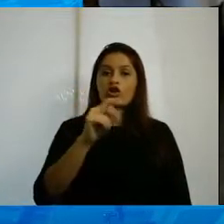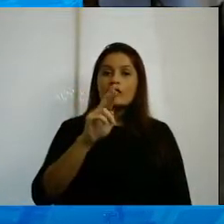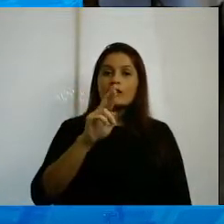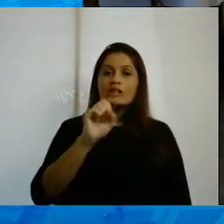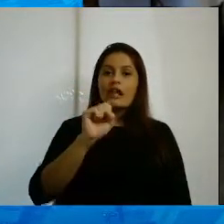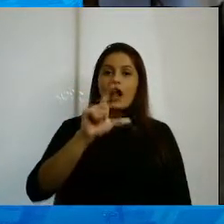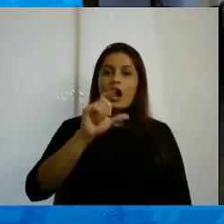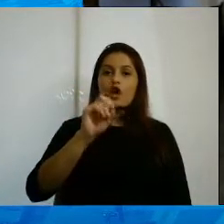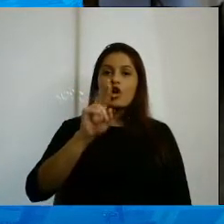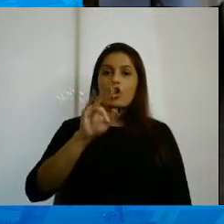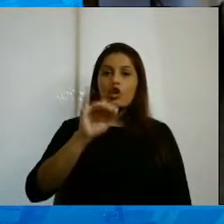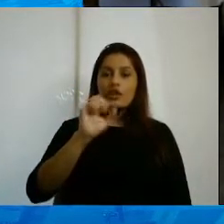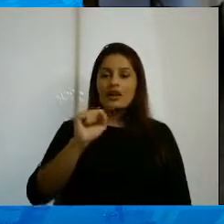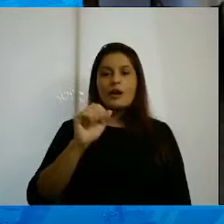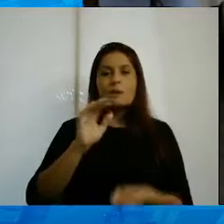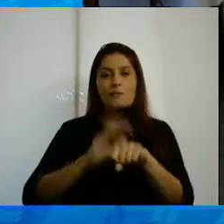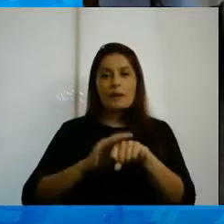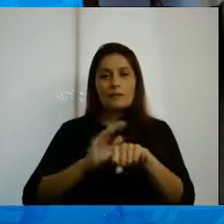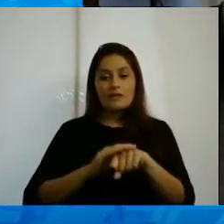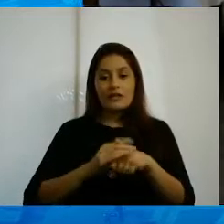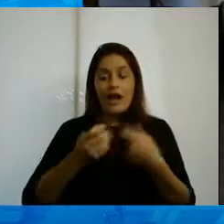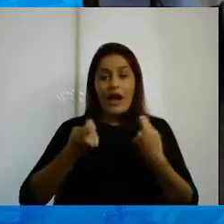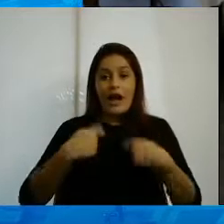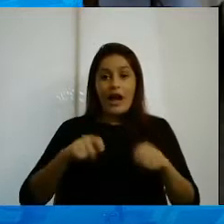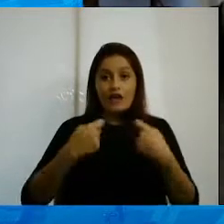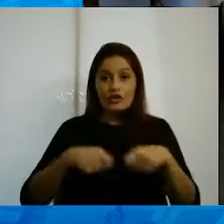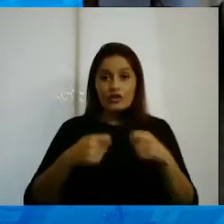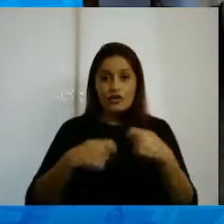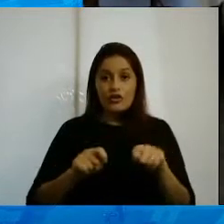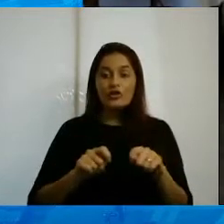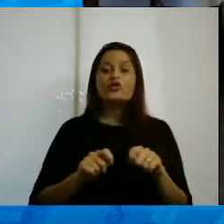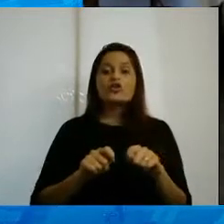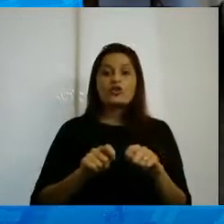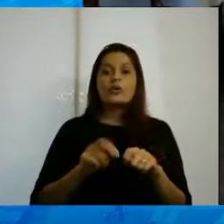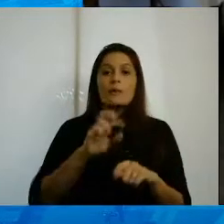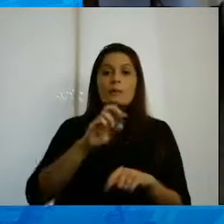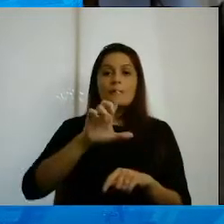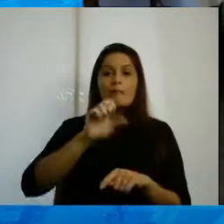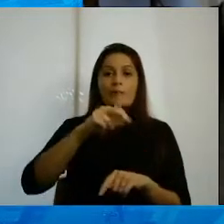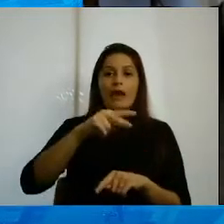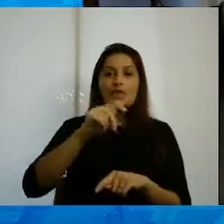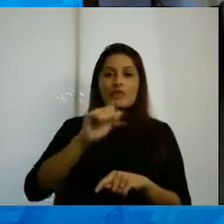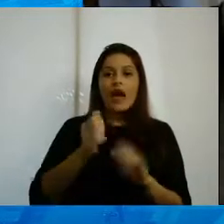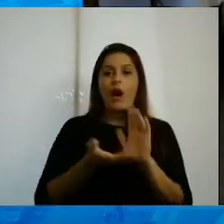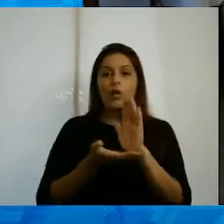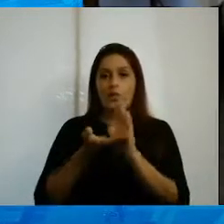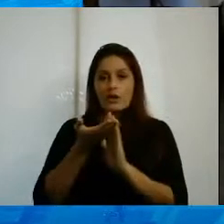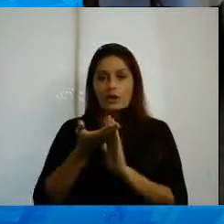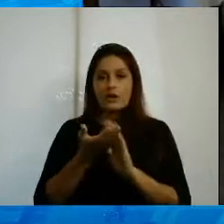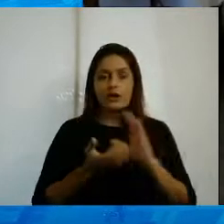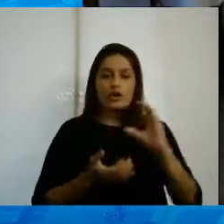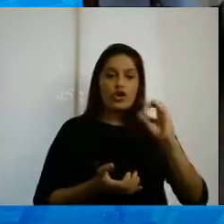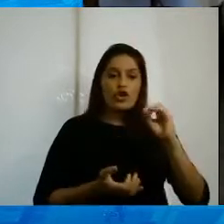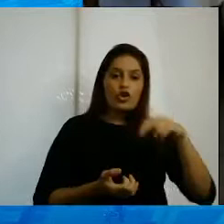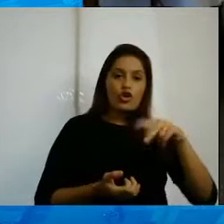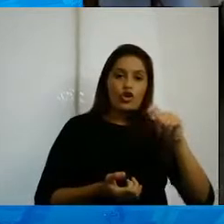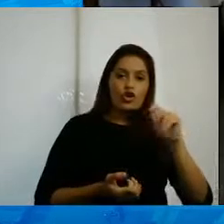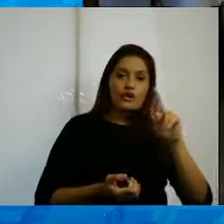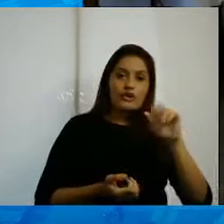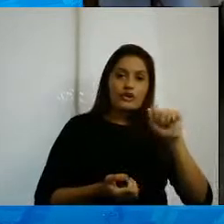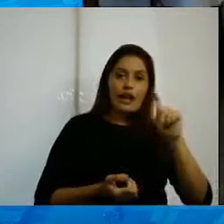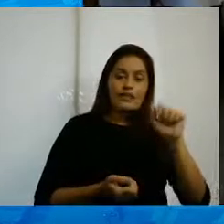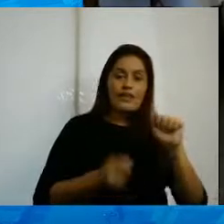permitir, ¿cierto?, que el gasto en la planta aumente, es decir, el denominador, ¿cierto?, porque esto es un porcentaje. Contrata dividido